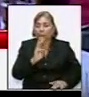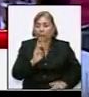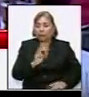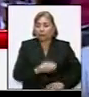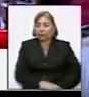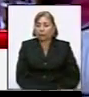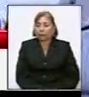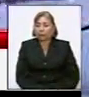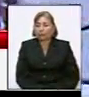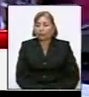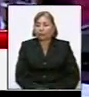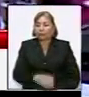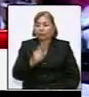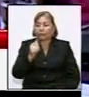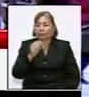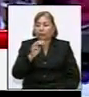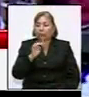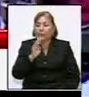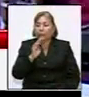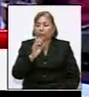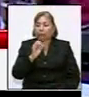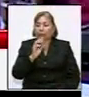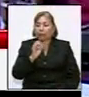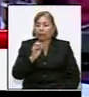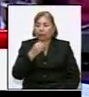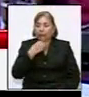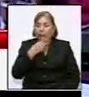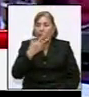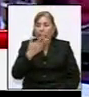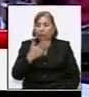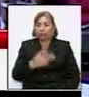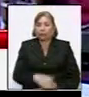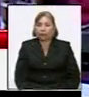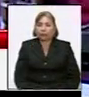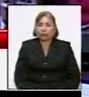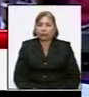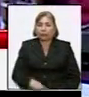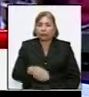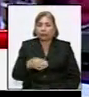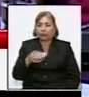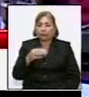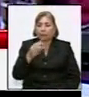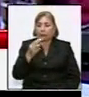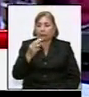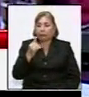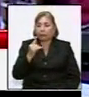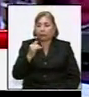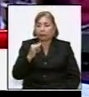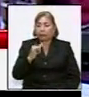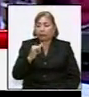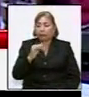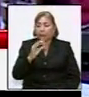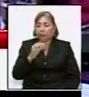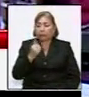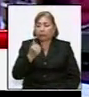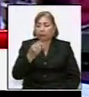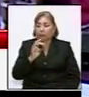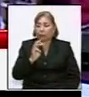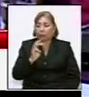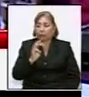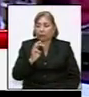de esta trama limburgo el artículo 29 inciso 3 la congresista cuenca en el artículo 16